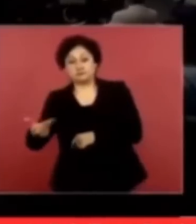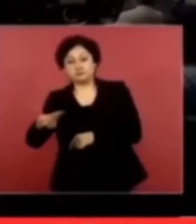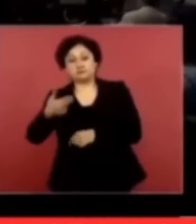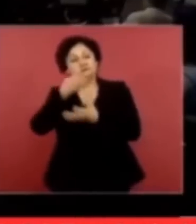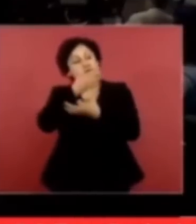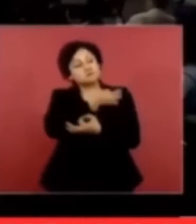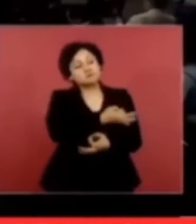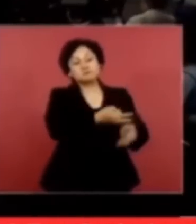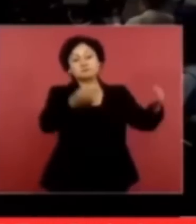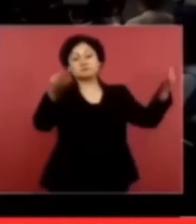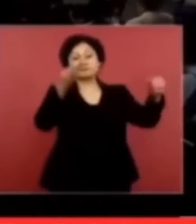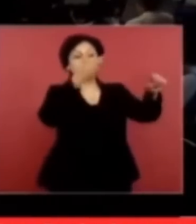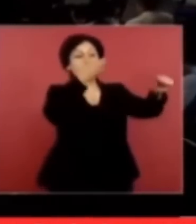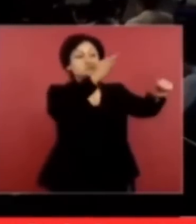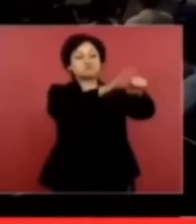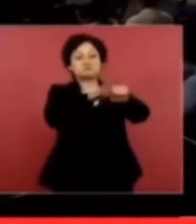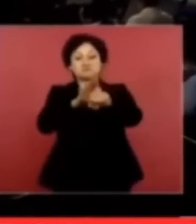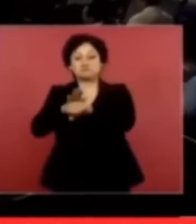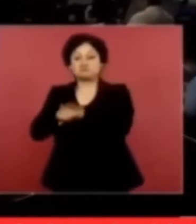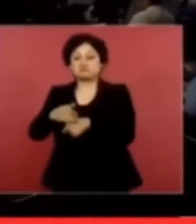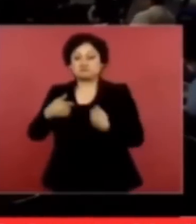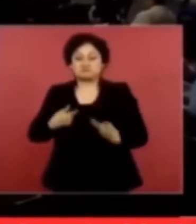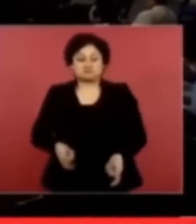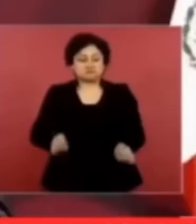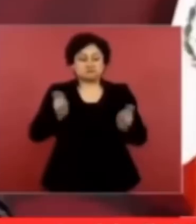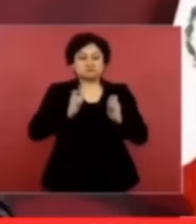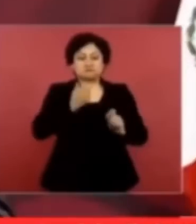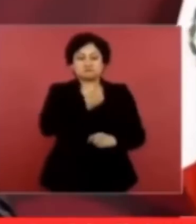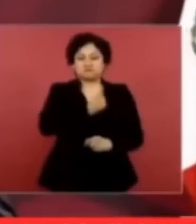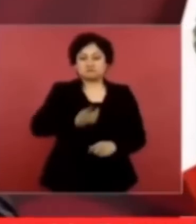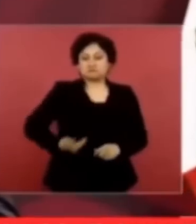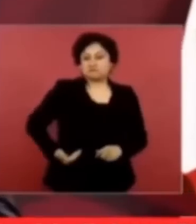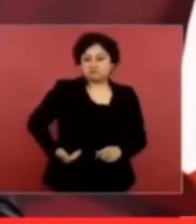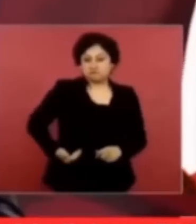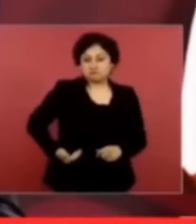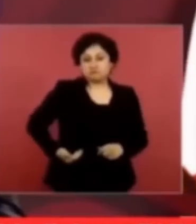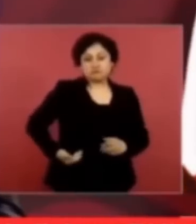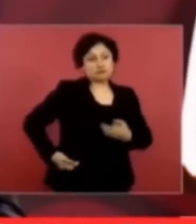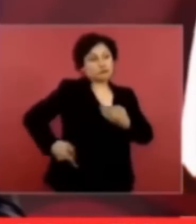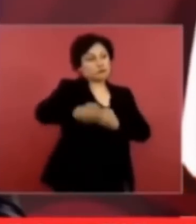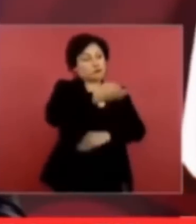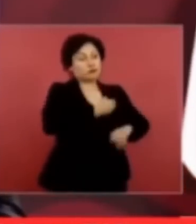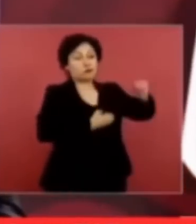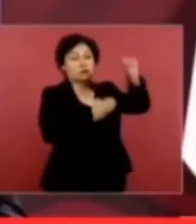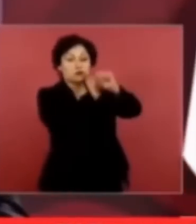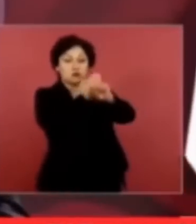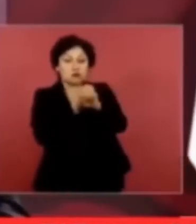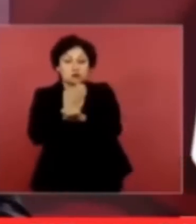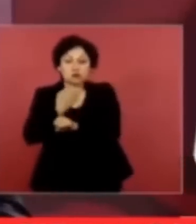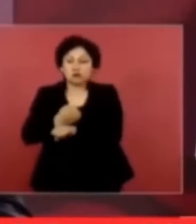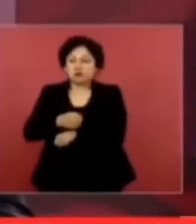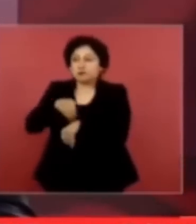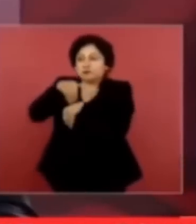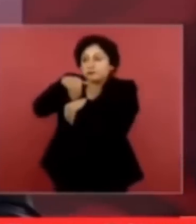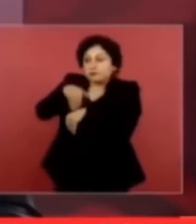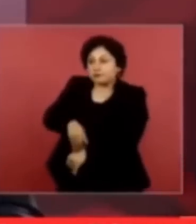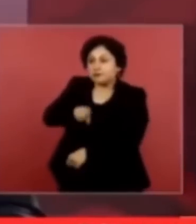presidente. Y todos, menos uno, se sometieron.